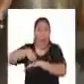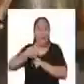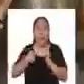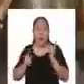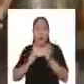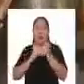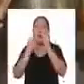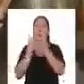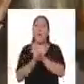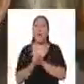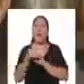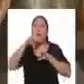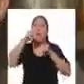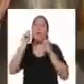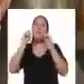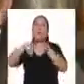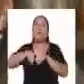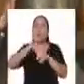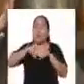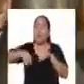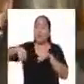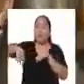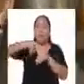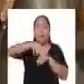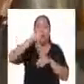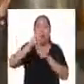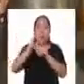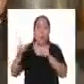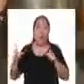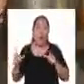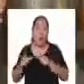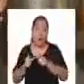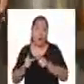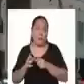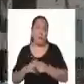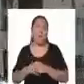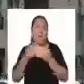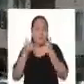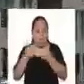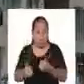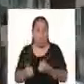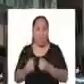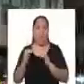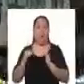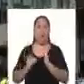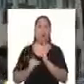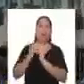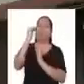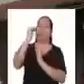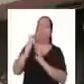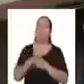conglomerados de ambulantes, que fueron trasladados de manera muy exitosa.